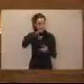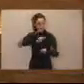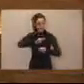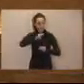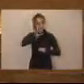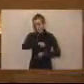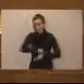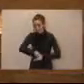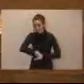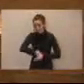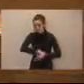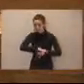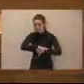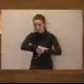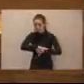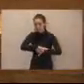¿no?